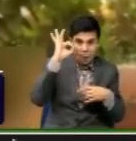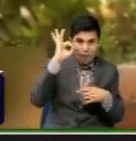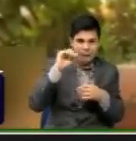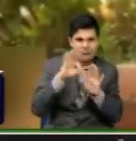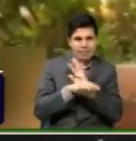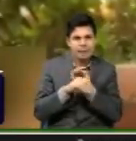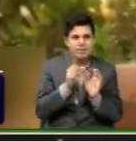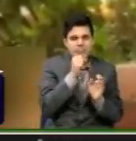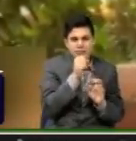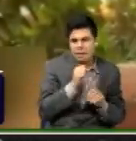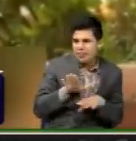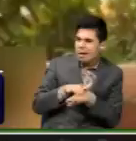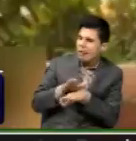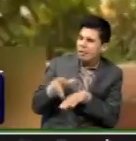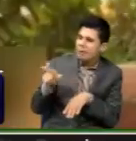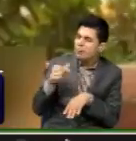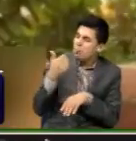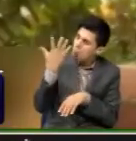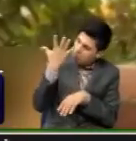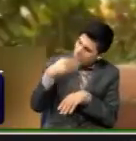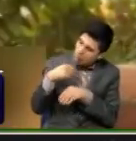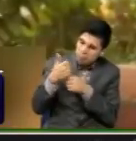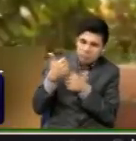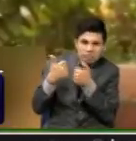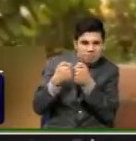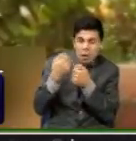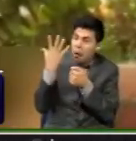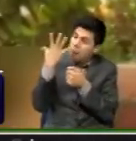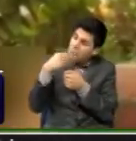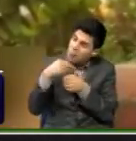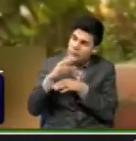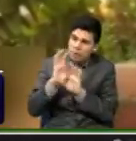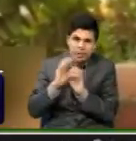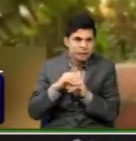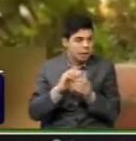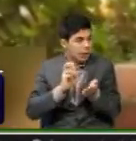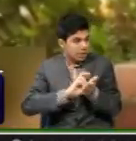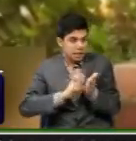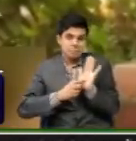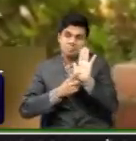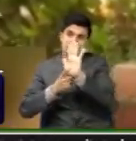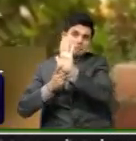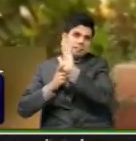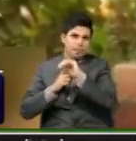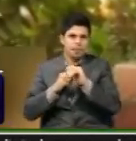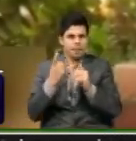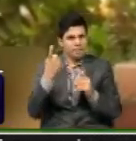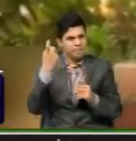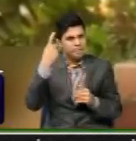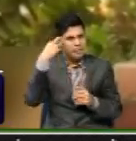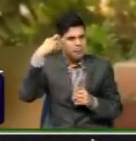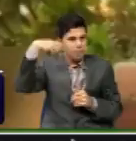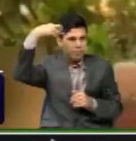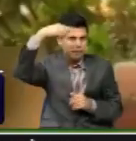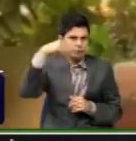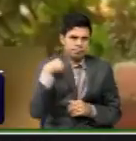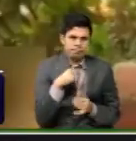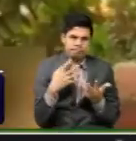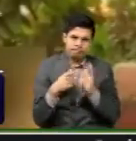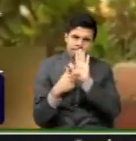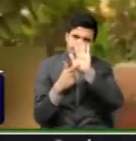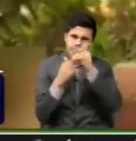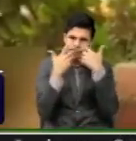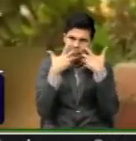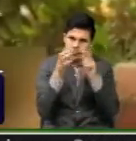la abuelita o la novia les dicen que lo que hacen es bonito y imprimen cualquier cosa ahí solo por mostrar qué hacen. Entonces nosotros, un poco queriendo romper con